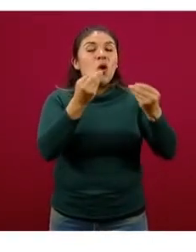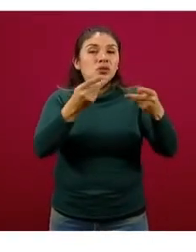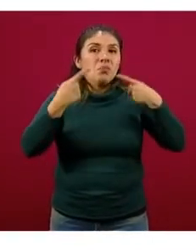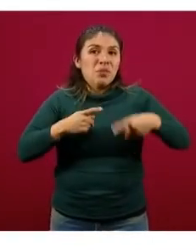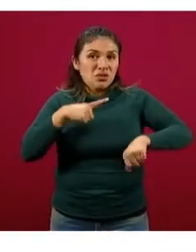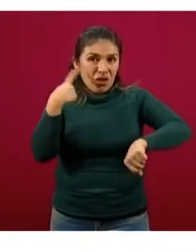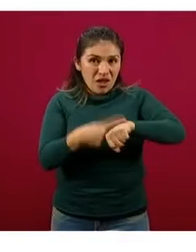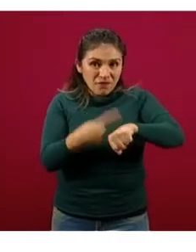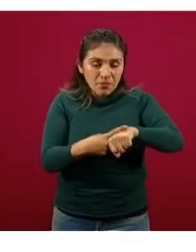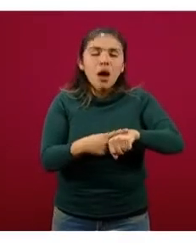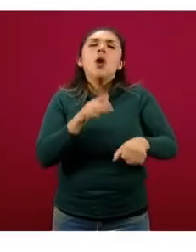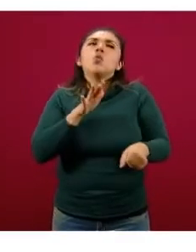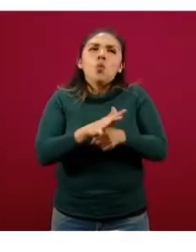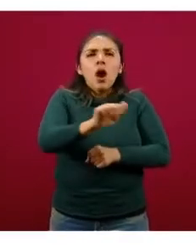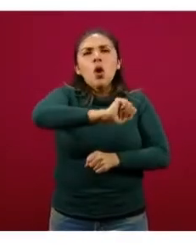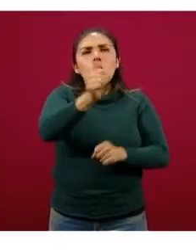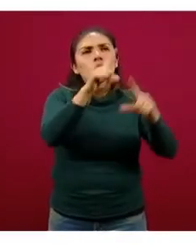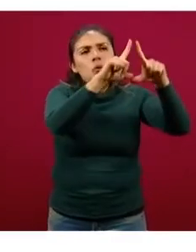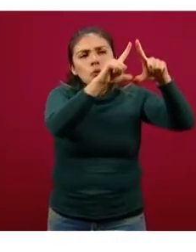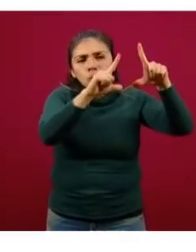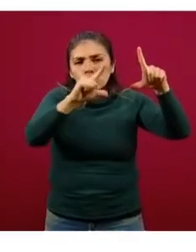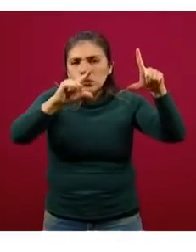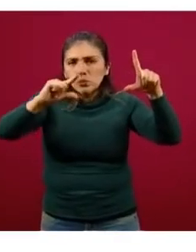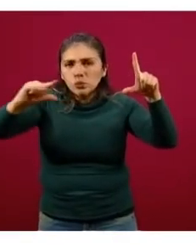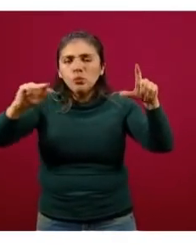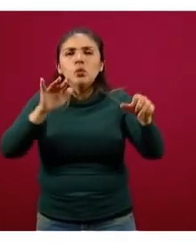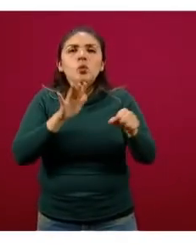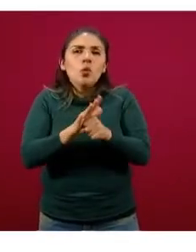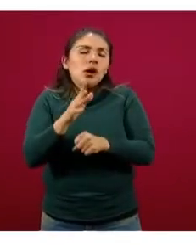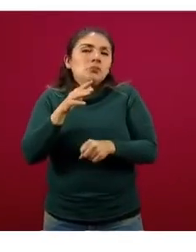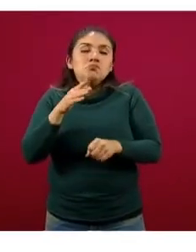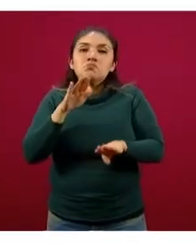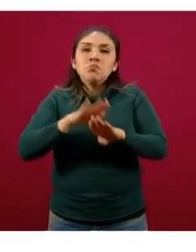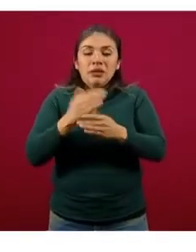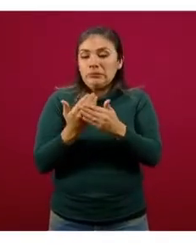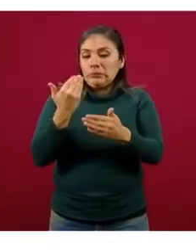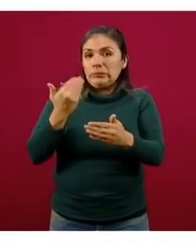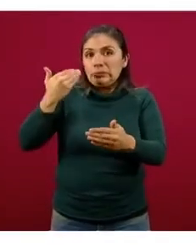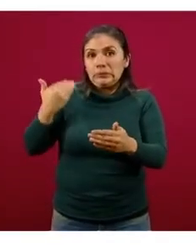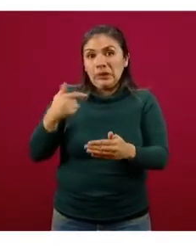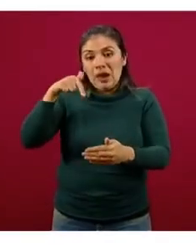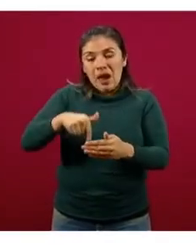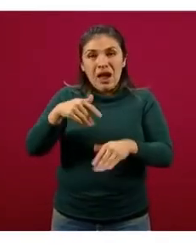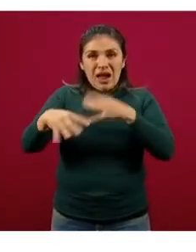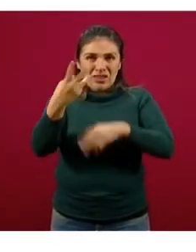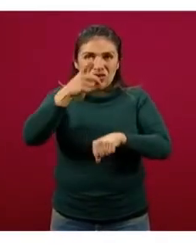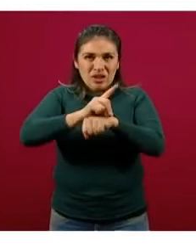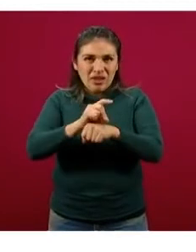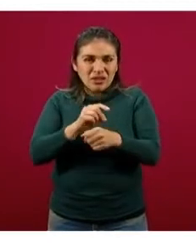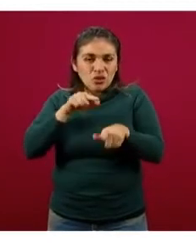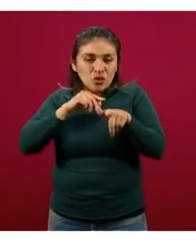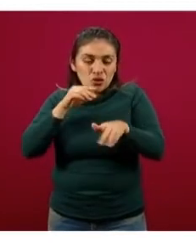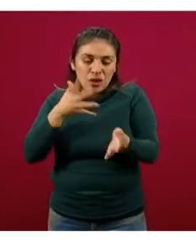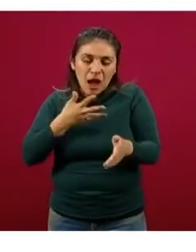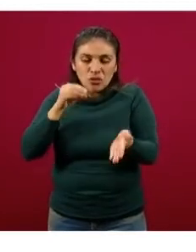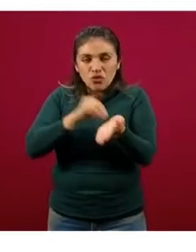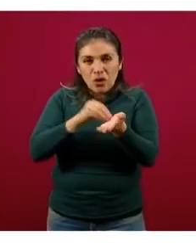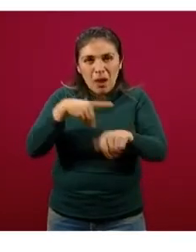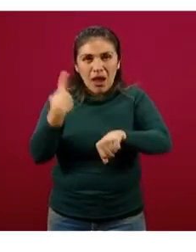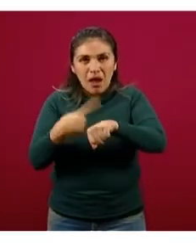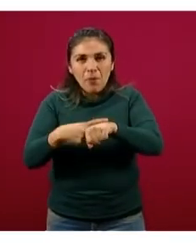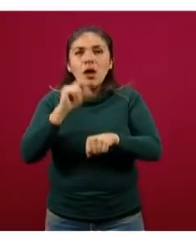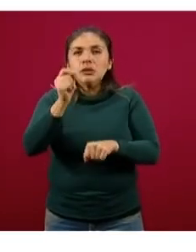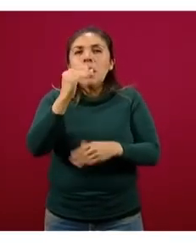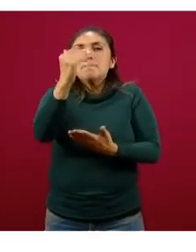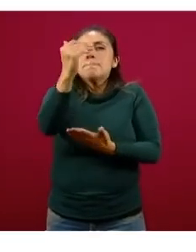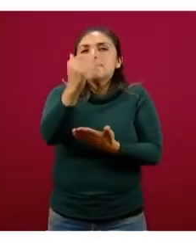confirmados y cuáles son aquellas también que en función de la epidemia más reciente o la epidemia activa en México tienen una menor